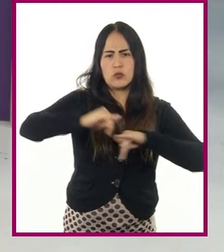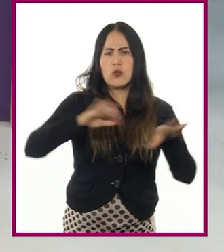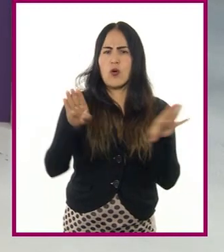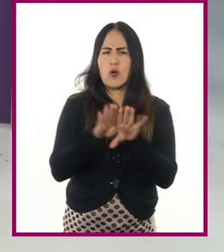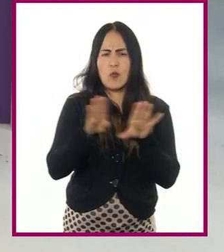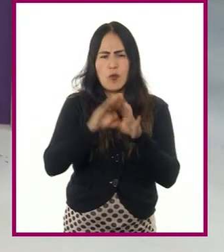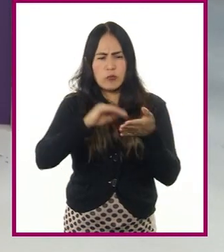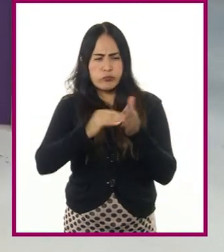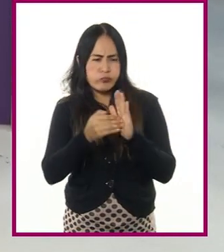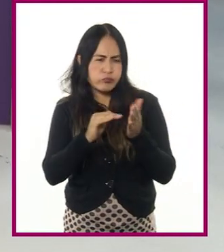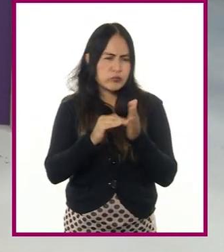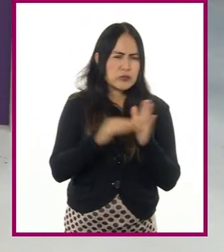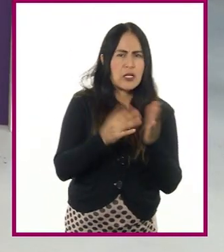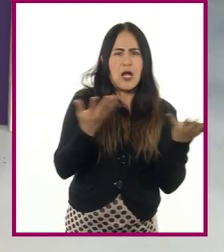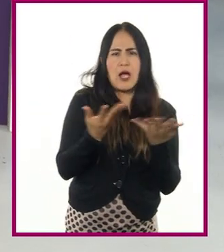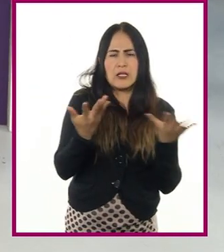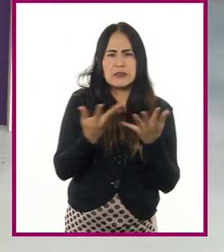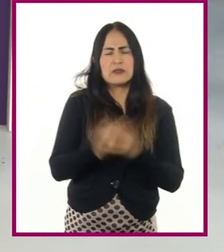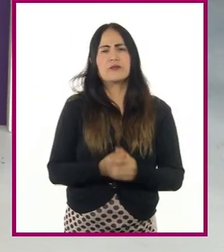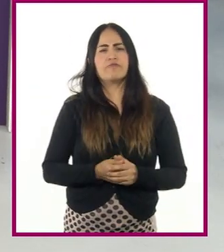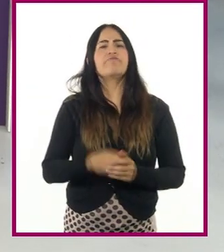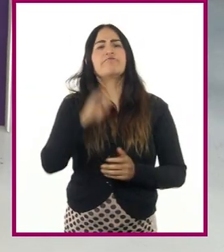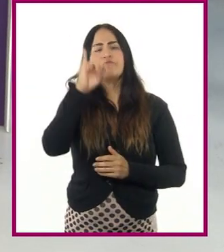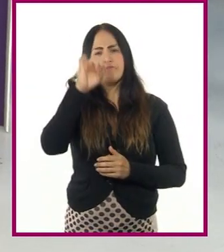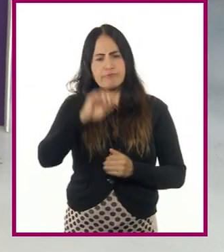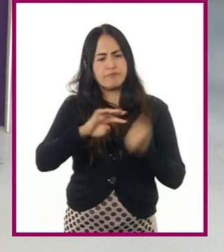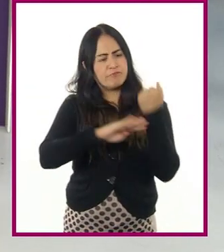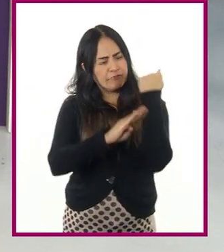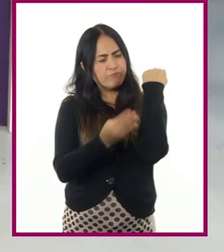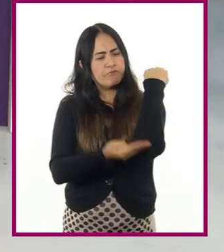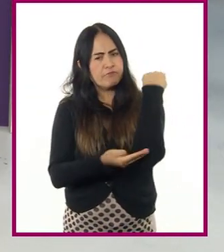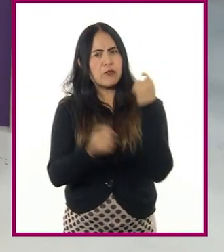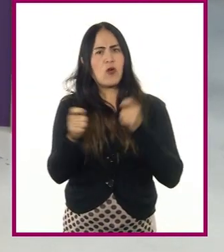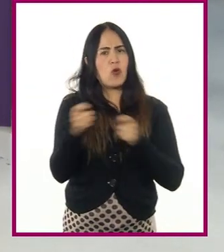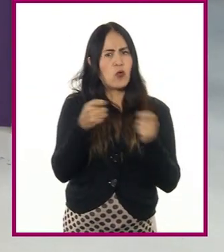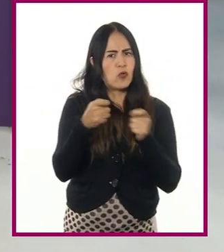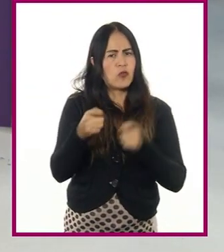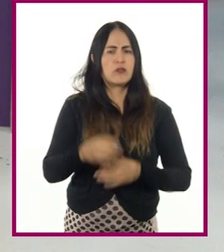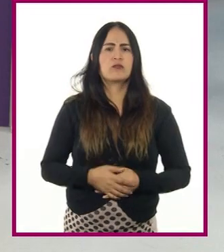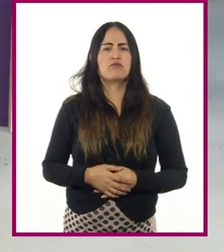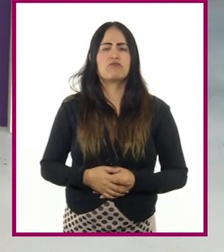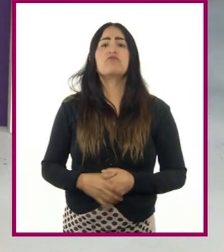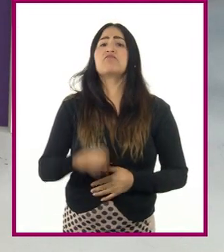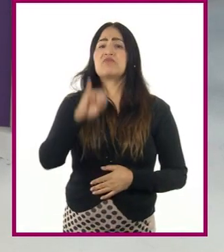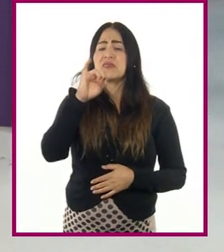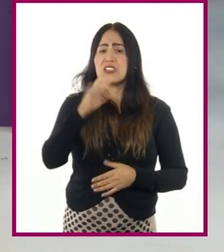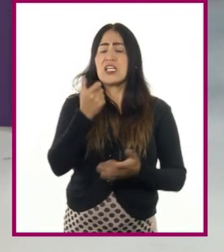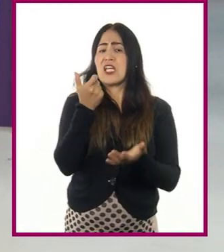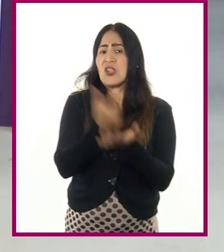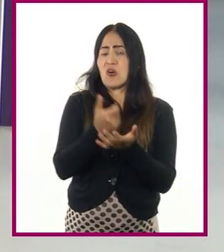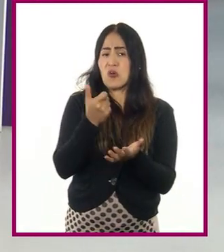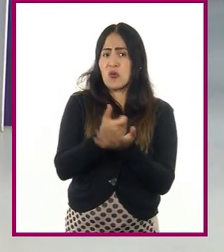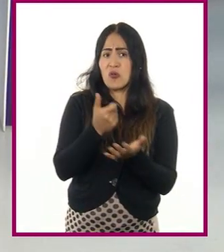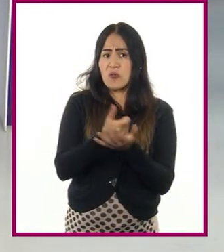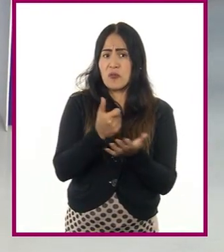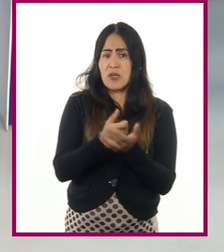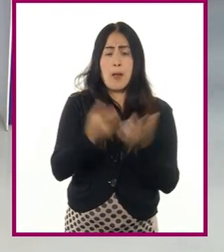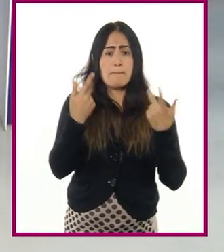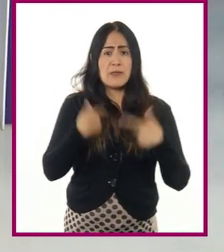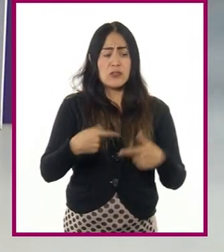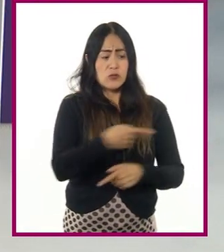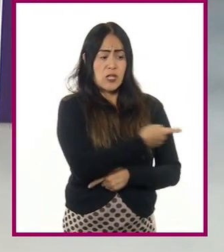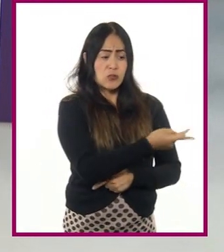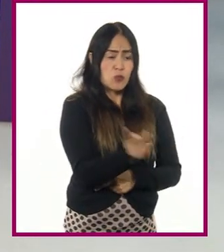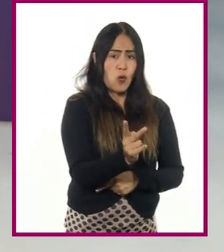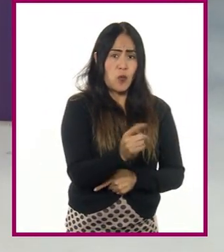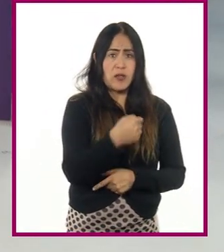y el control de natalidad. Había ya la certeza de que la economía era incapaz de incorporar a una población